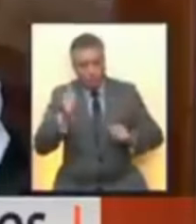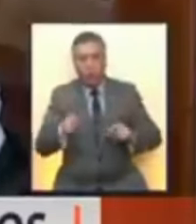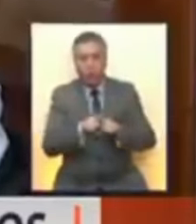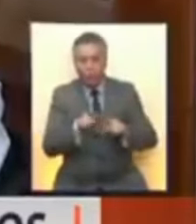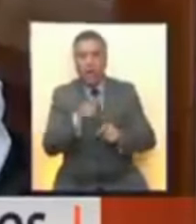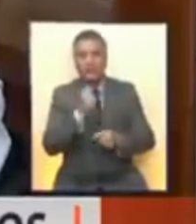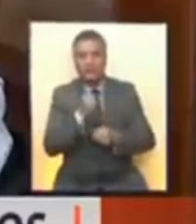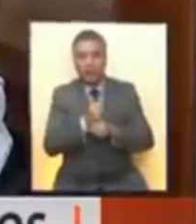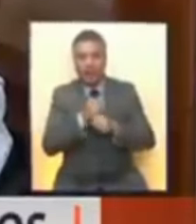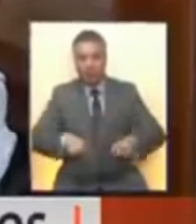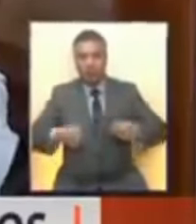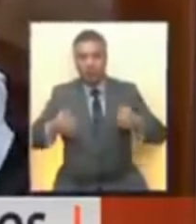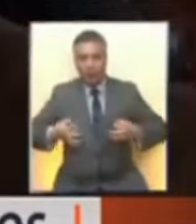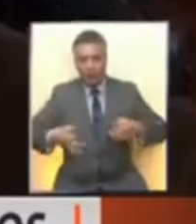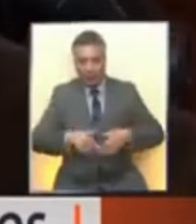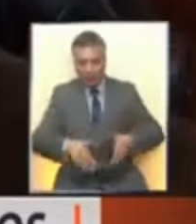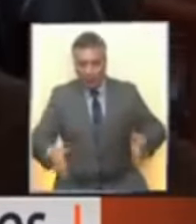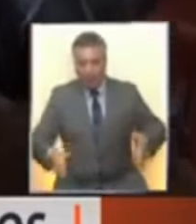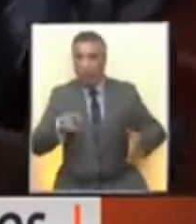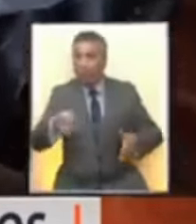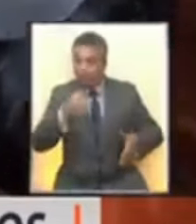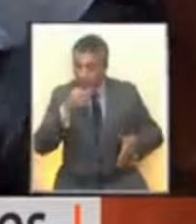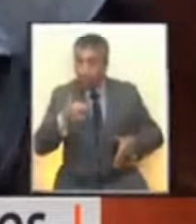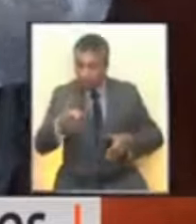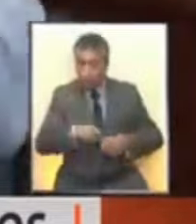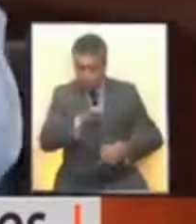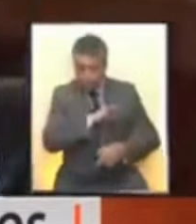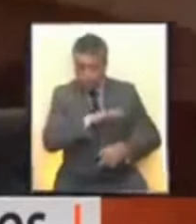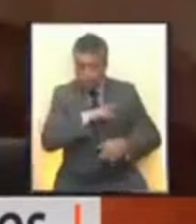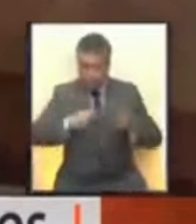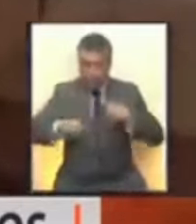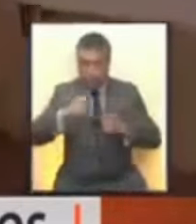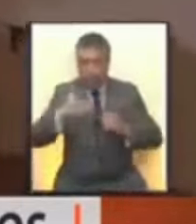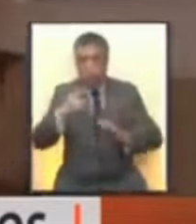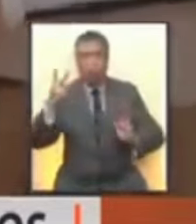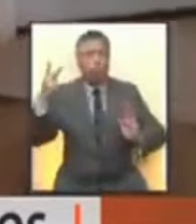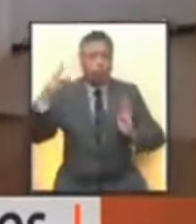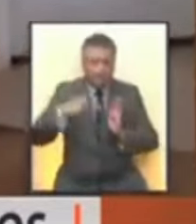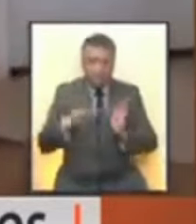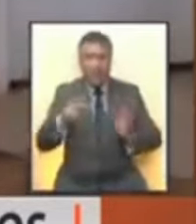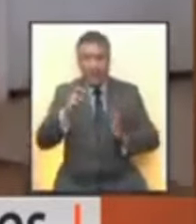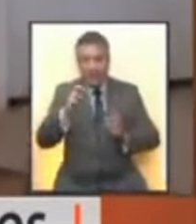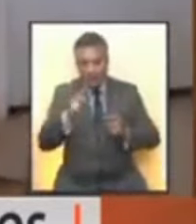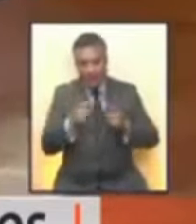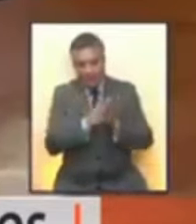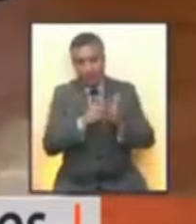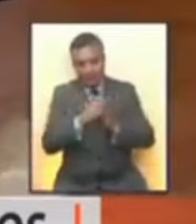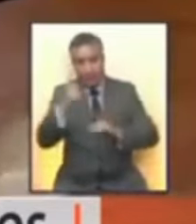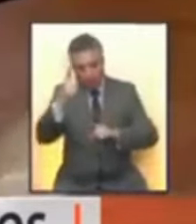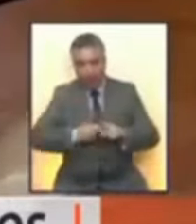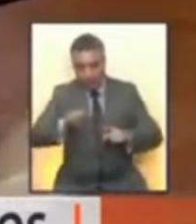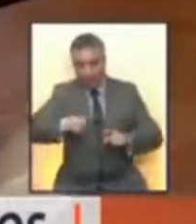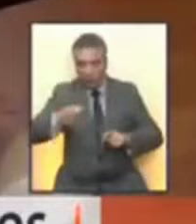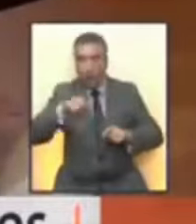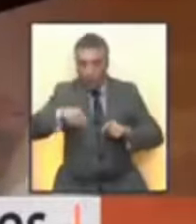de seguridad. Cuenta que actualmente vende en Chile unos 2.000 pares al mes. ¿Verdad? Y ya hasta está comenzando a